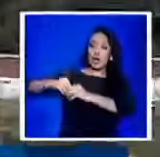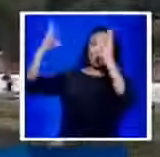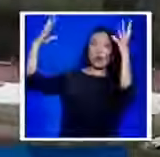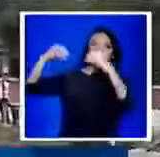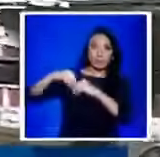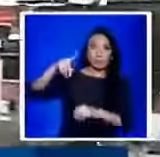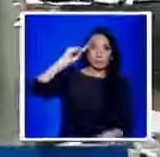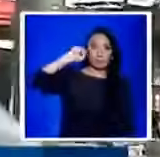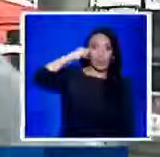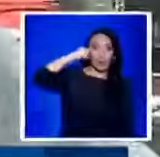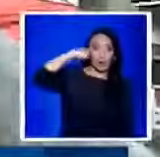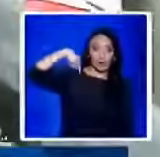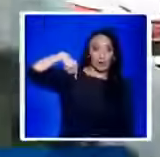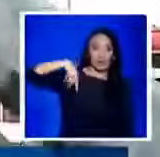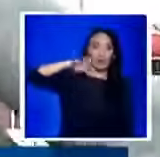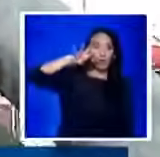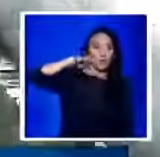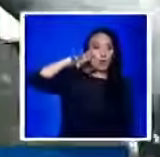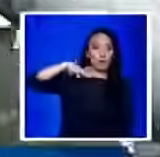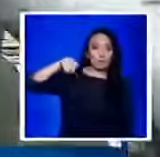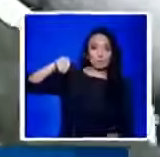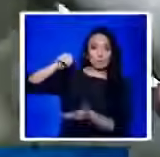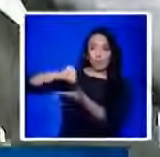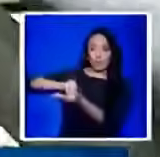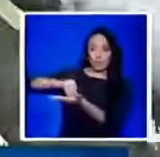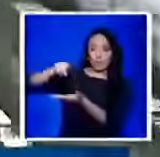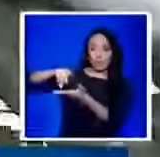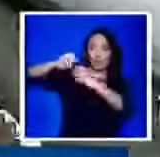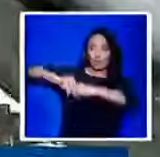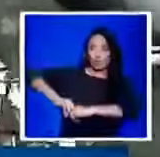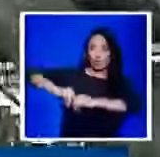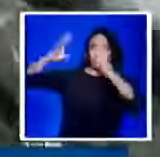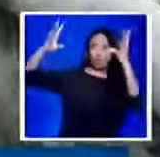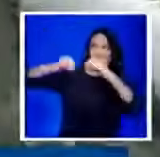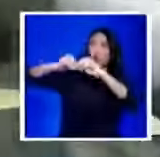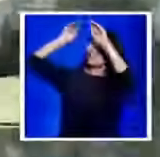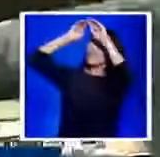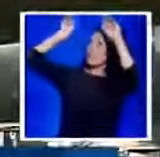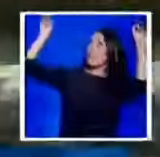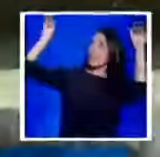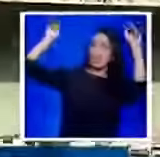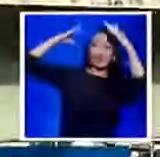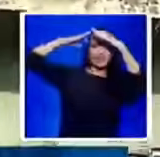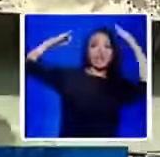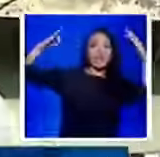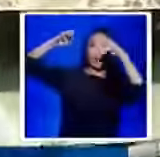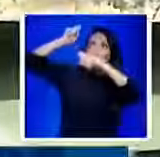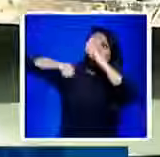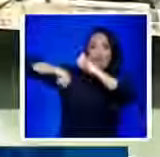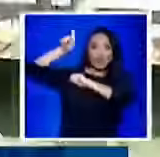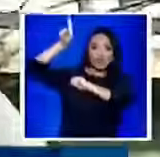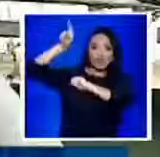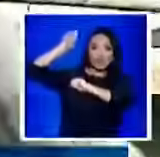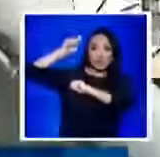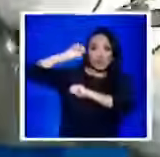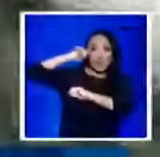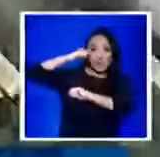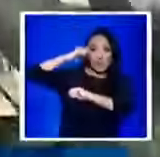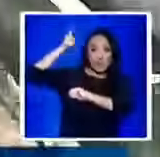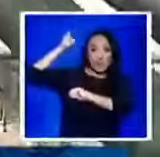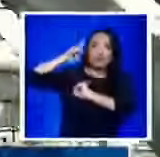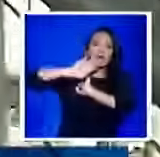explosivos en este puente que está ubicado sobre la Panamericana Norte, destrozó parte del techo, también